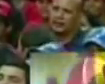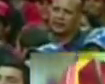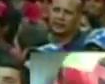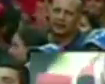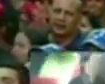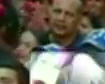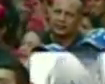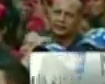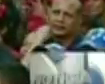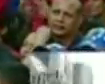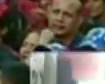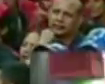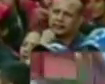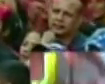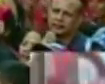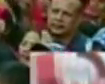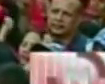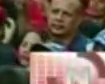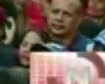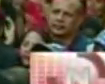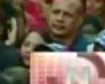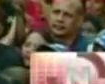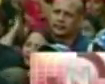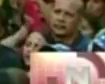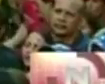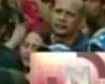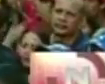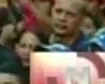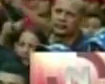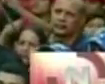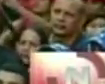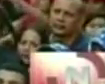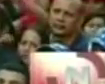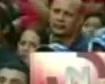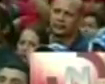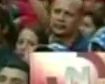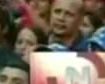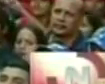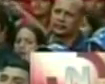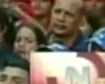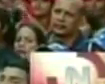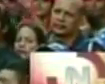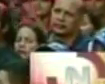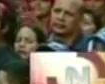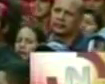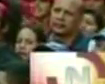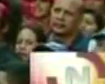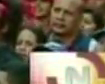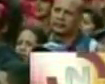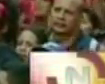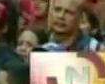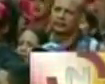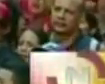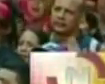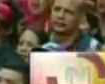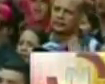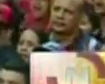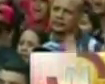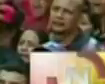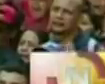Continuamos con las palabras por parte del vicepresidente de la República Bolivariana de Venezuela,